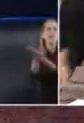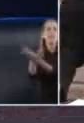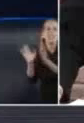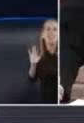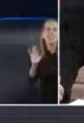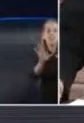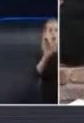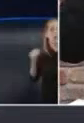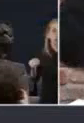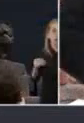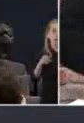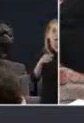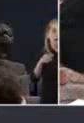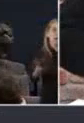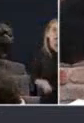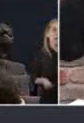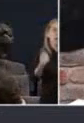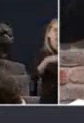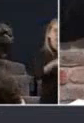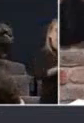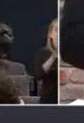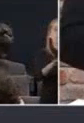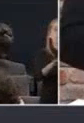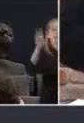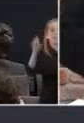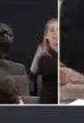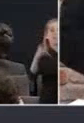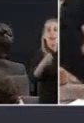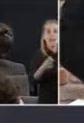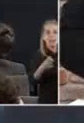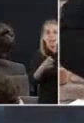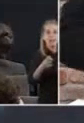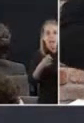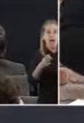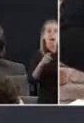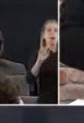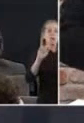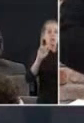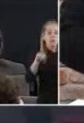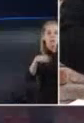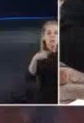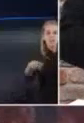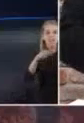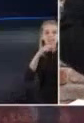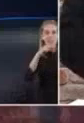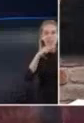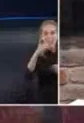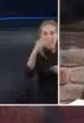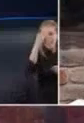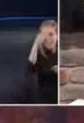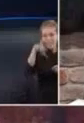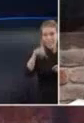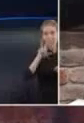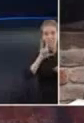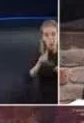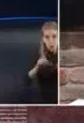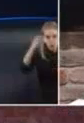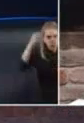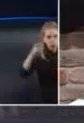marcha el 17 de agosto está a un mundo de distancia si alguien sabe qué va a pasar el 17 de agosto con un dólar que hoy